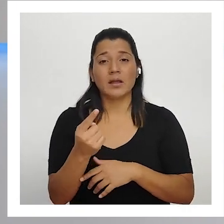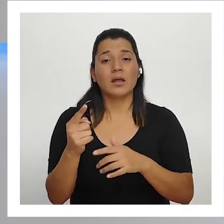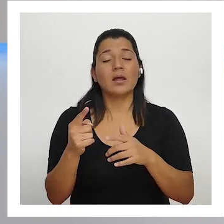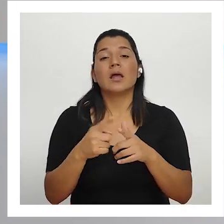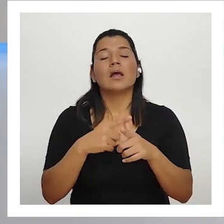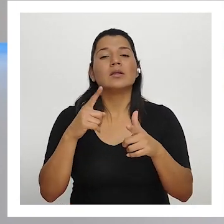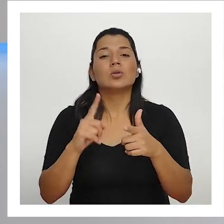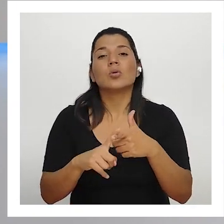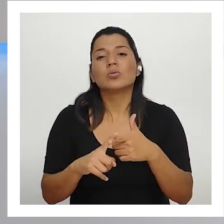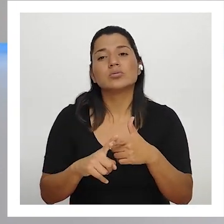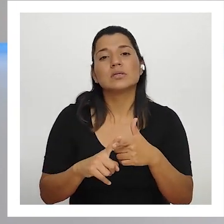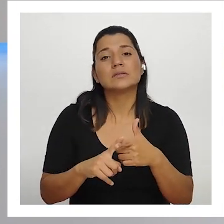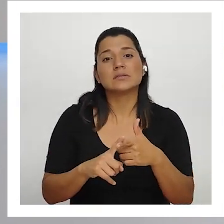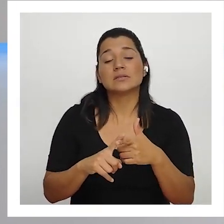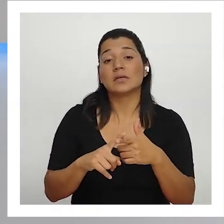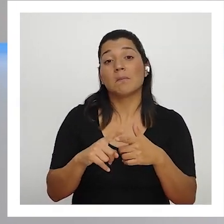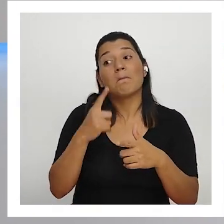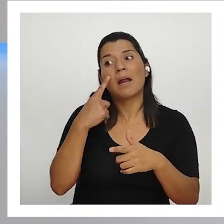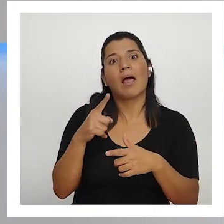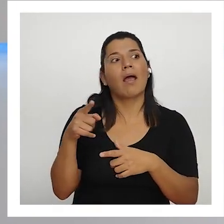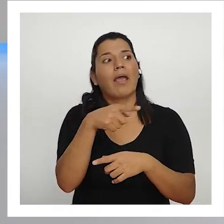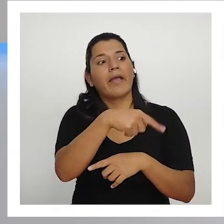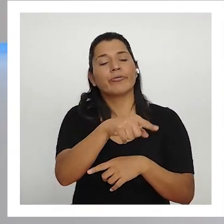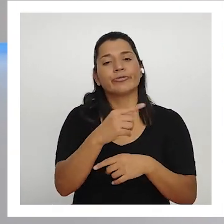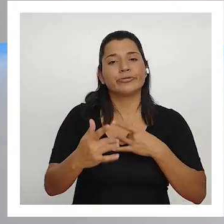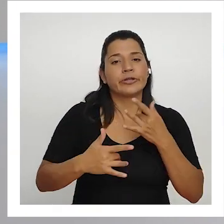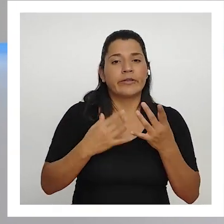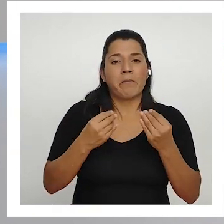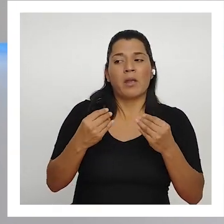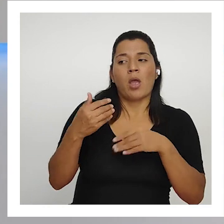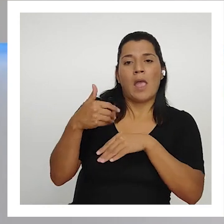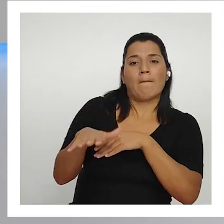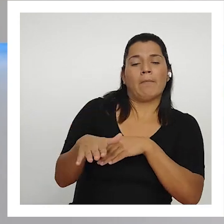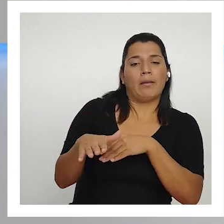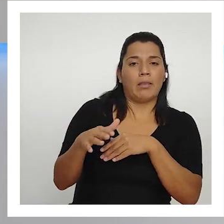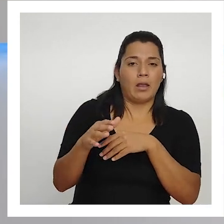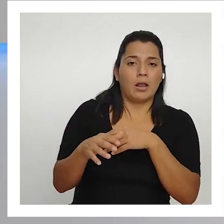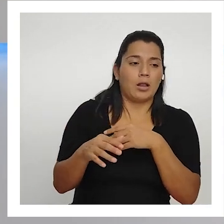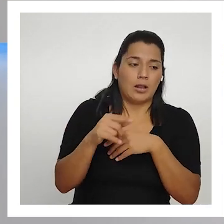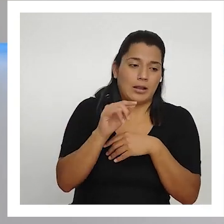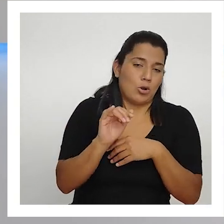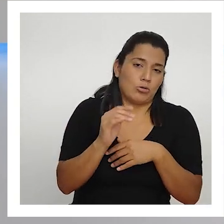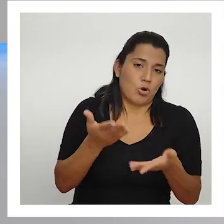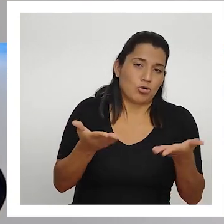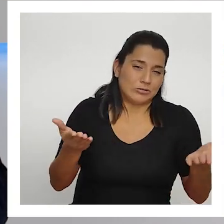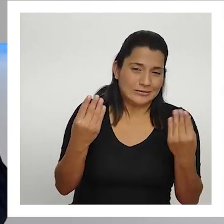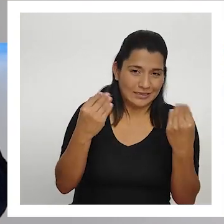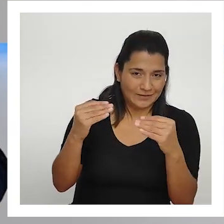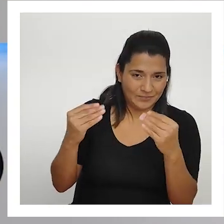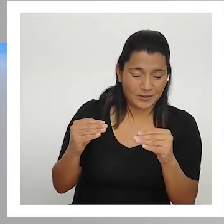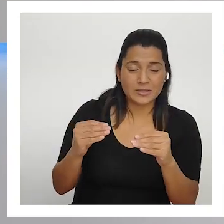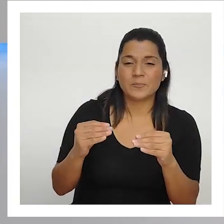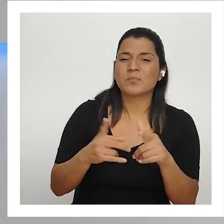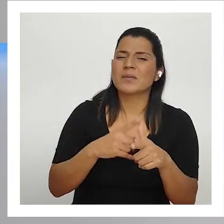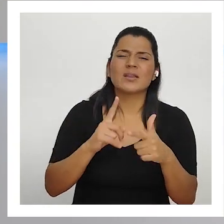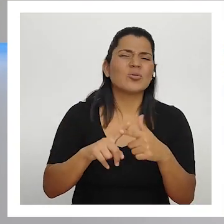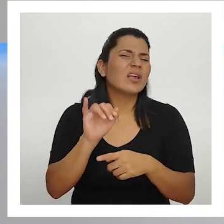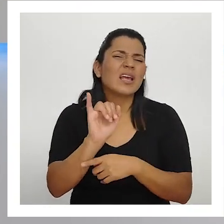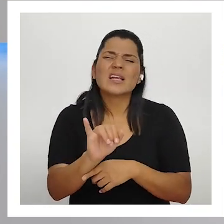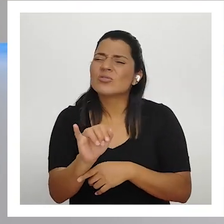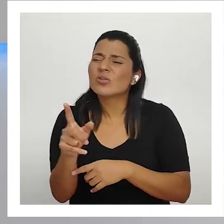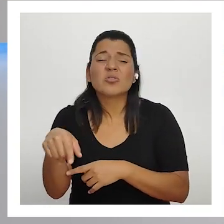de fuego, o de personas que parecieran ser delincuentes, o personas que parecieran estar inclusive también dentro de un centro penal, es, si se quiere,